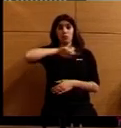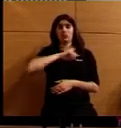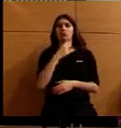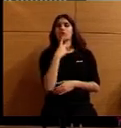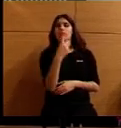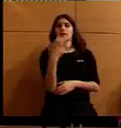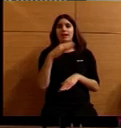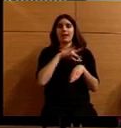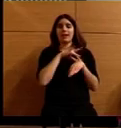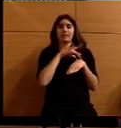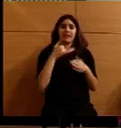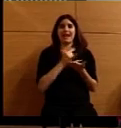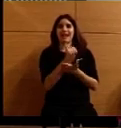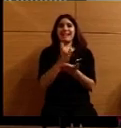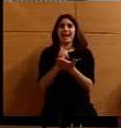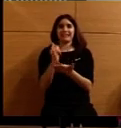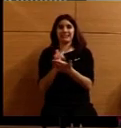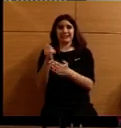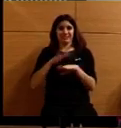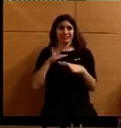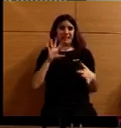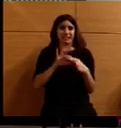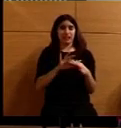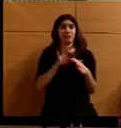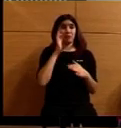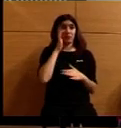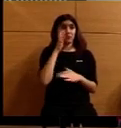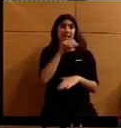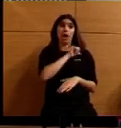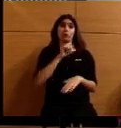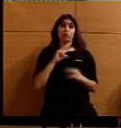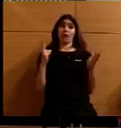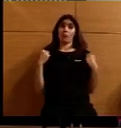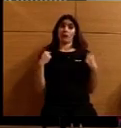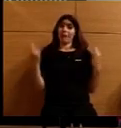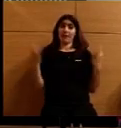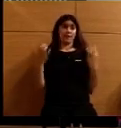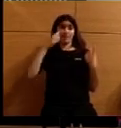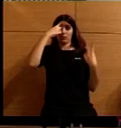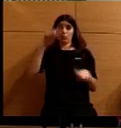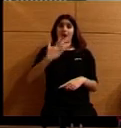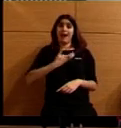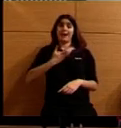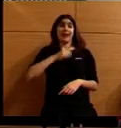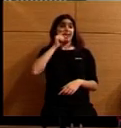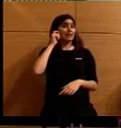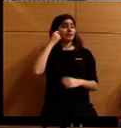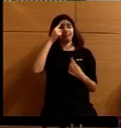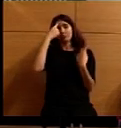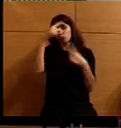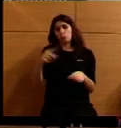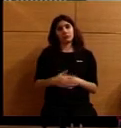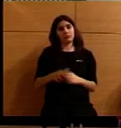dice las líneas que deberían llevar, pero ahí volvemos a la autonomía municipal y los alcaldes y las alcaldesas y